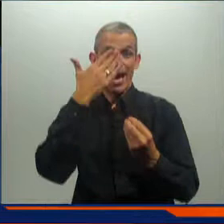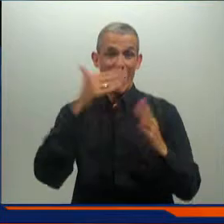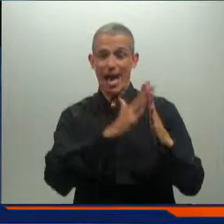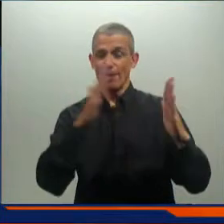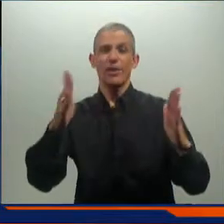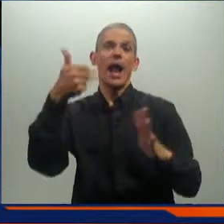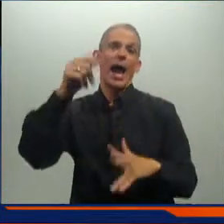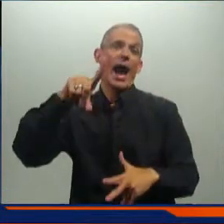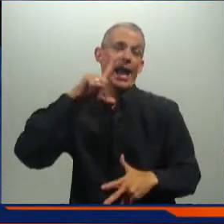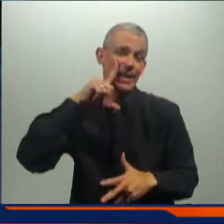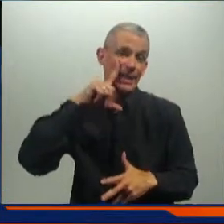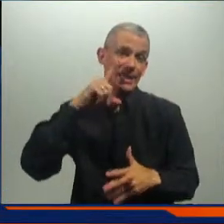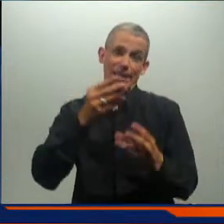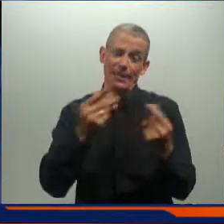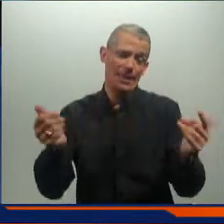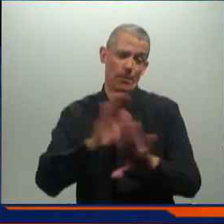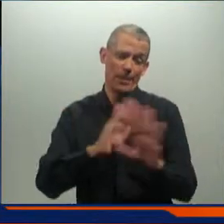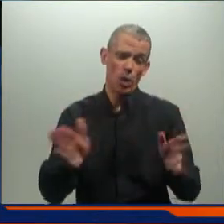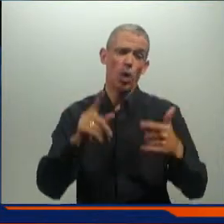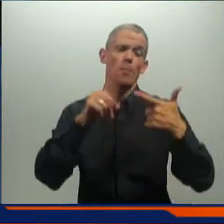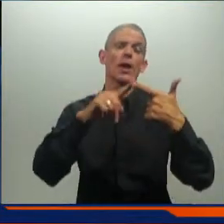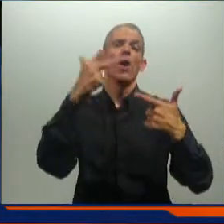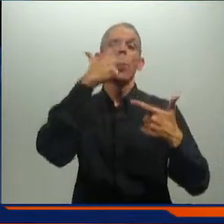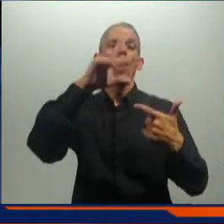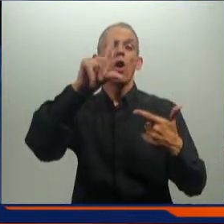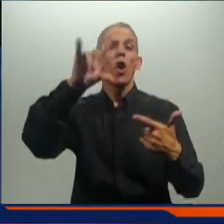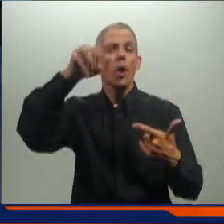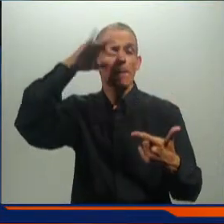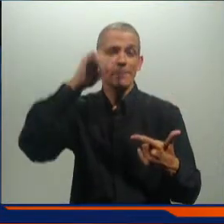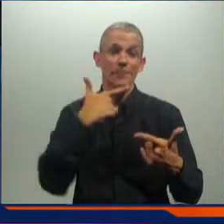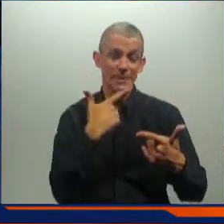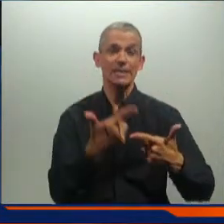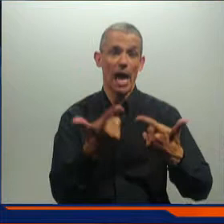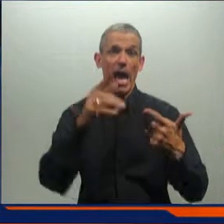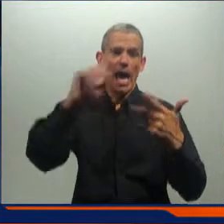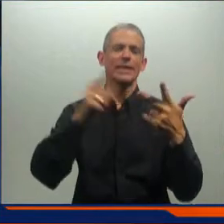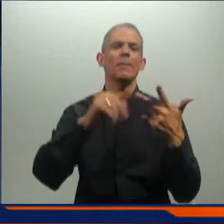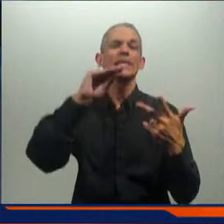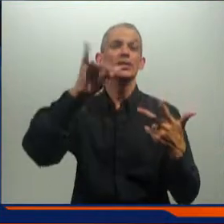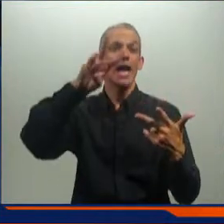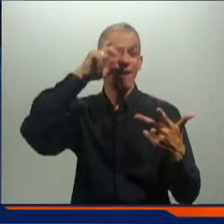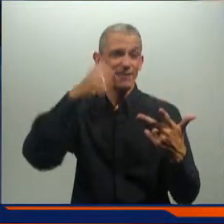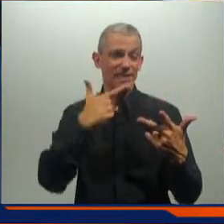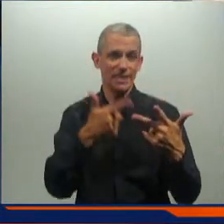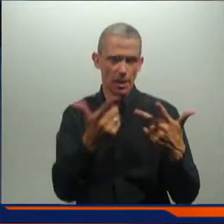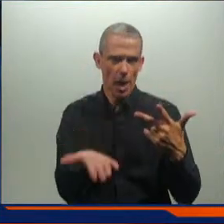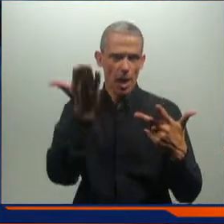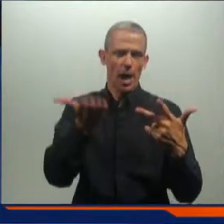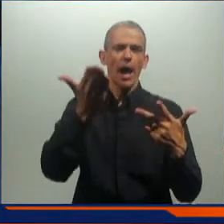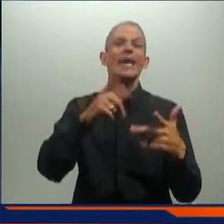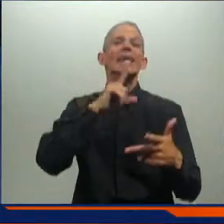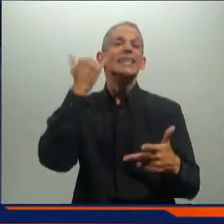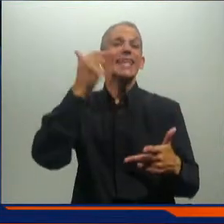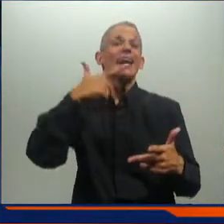Ali, auge de Larry Holmes, auge de Julio César Chávez y el nacimiento de Mike